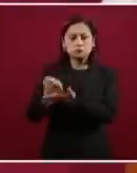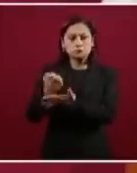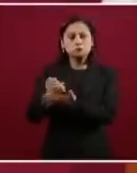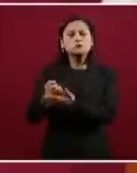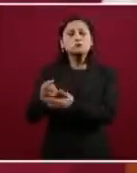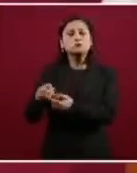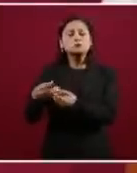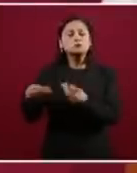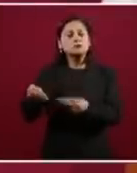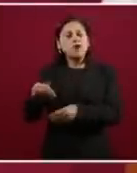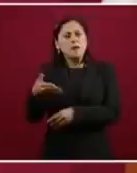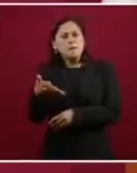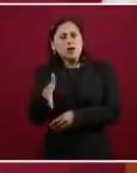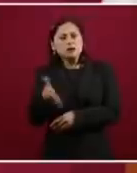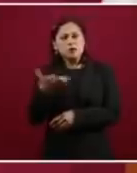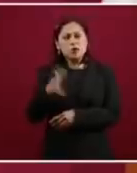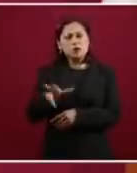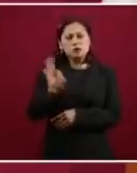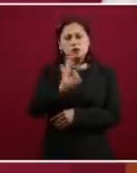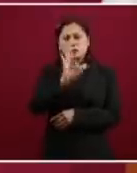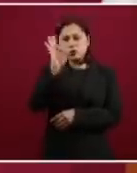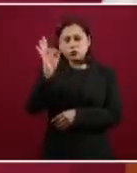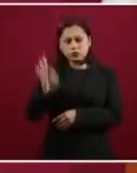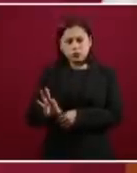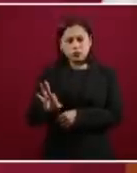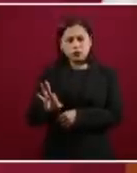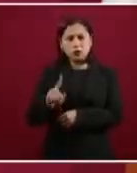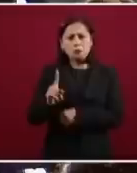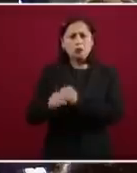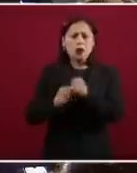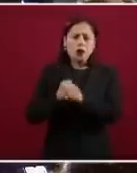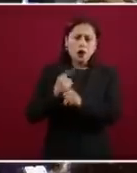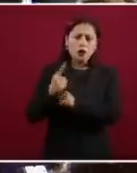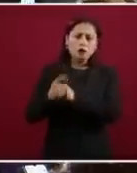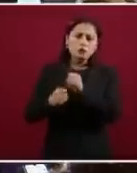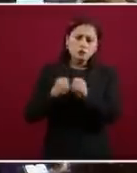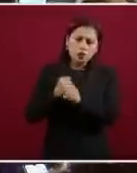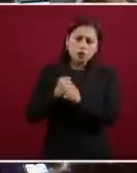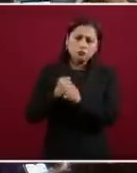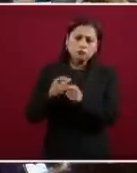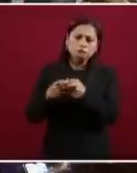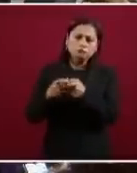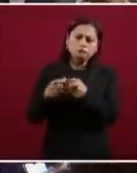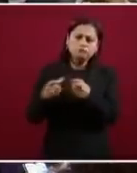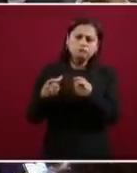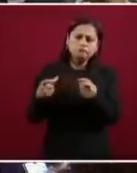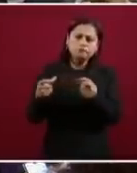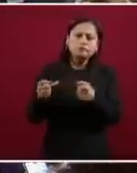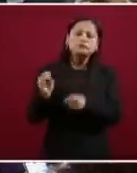en un promedio del 10% anual. Por eso,